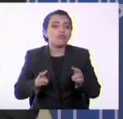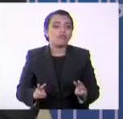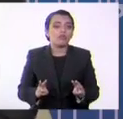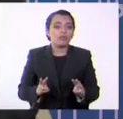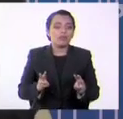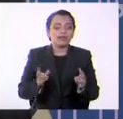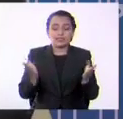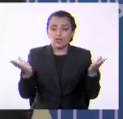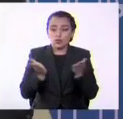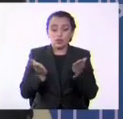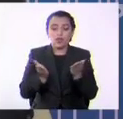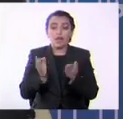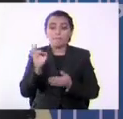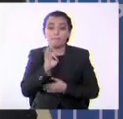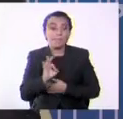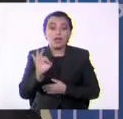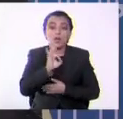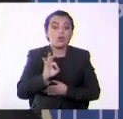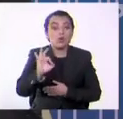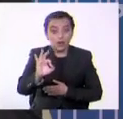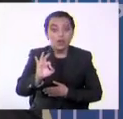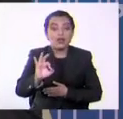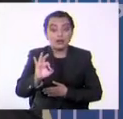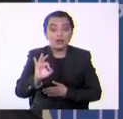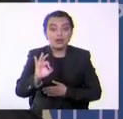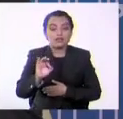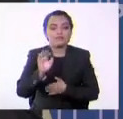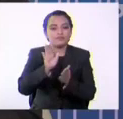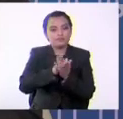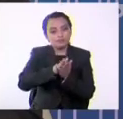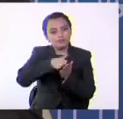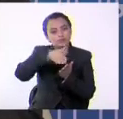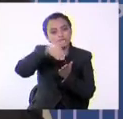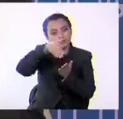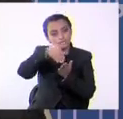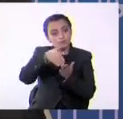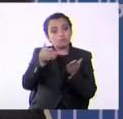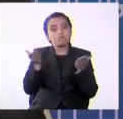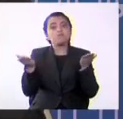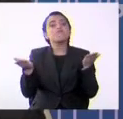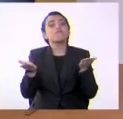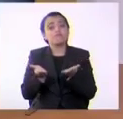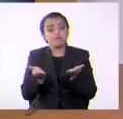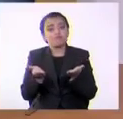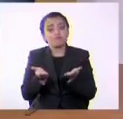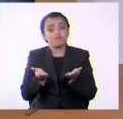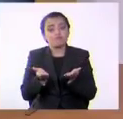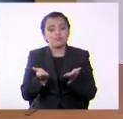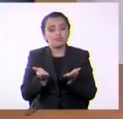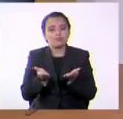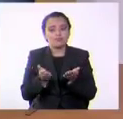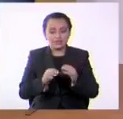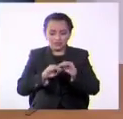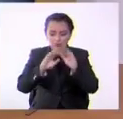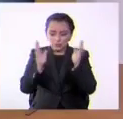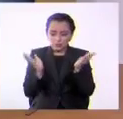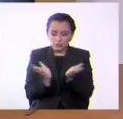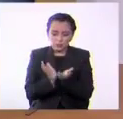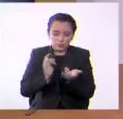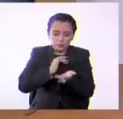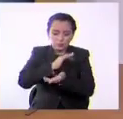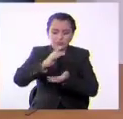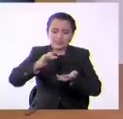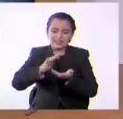mejorar, ya que, como hemos dicho, estos megaproyectos en muchas ocasiones presionan los ecosistemas locales y